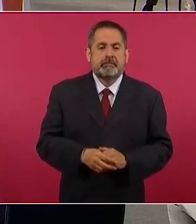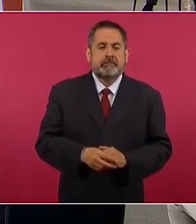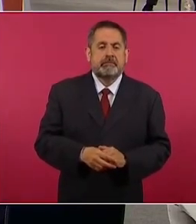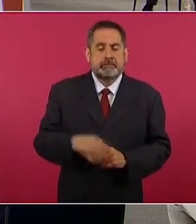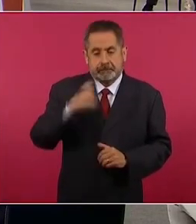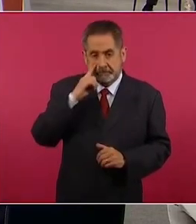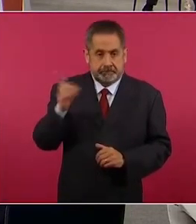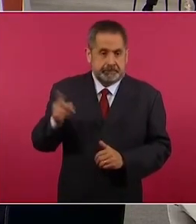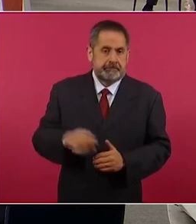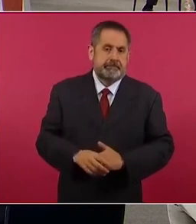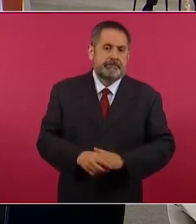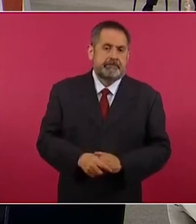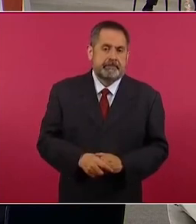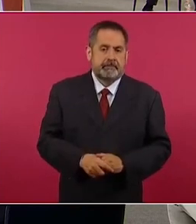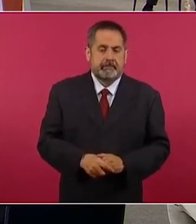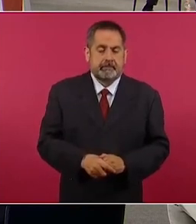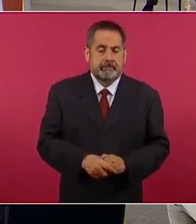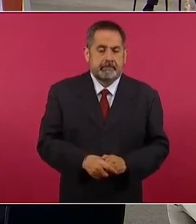Miren,